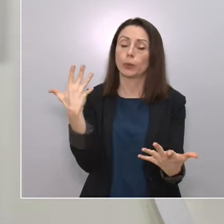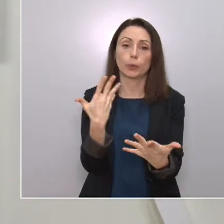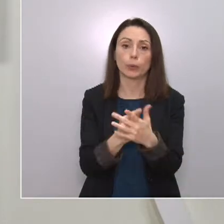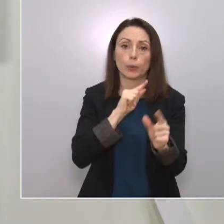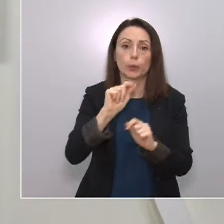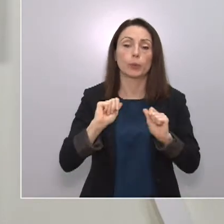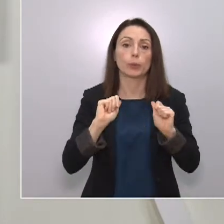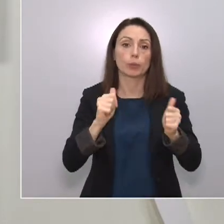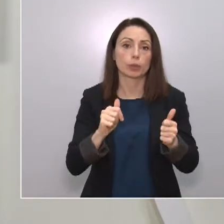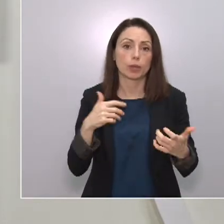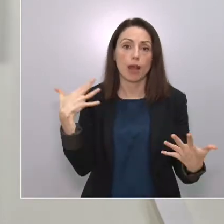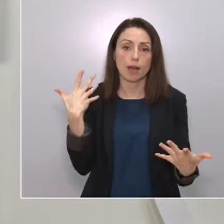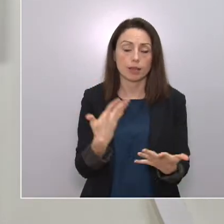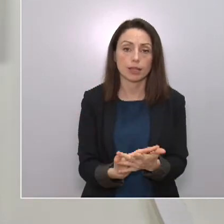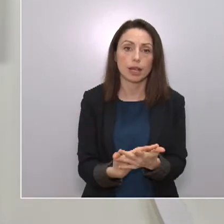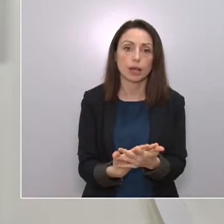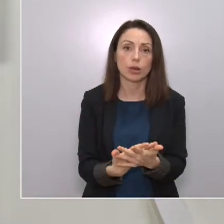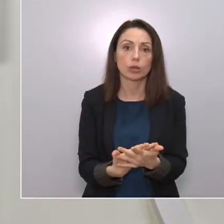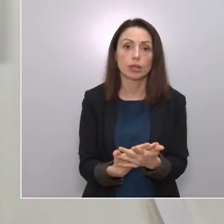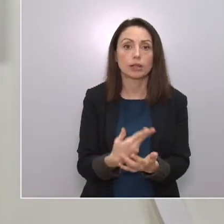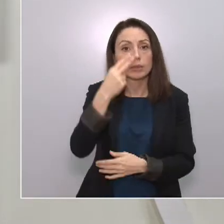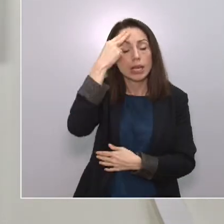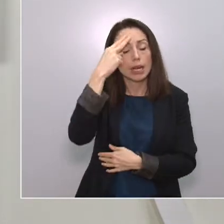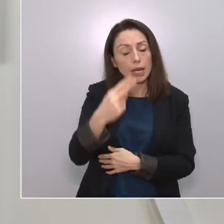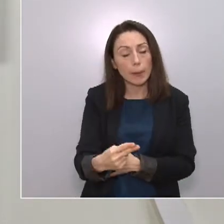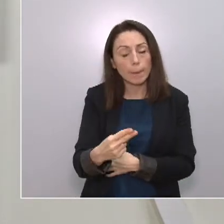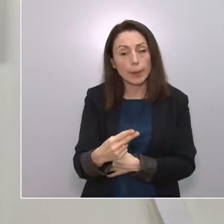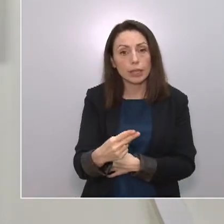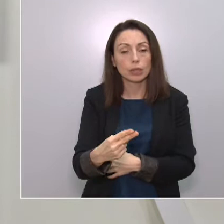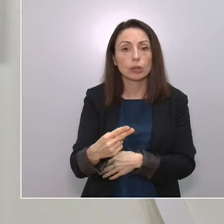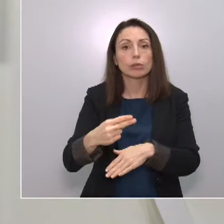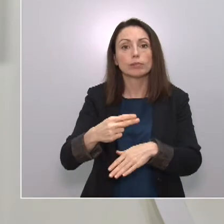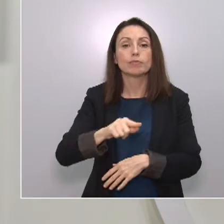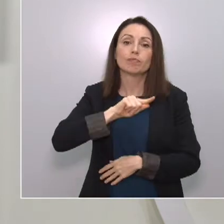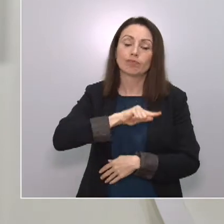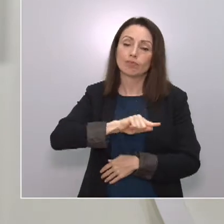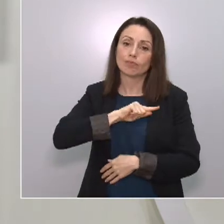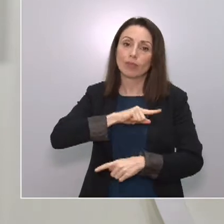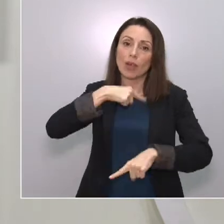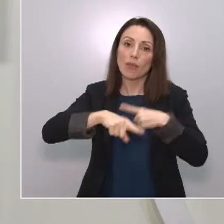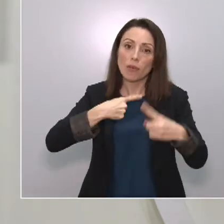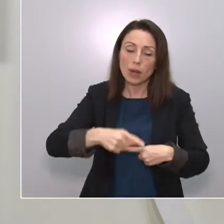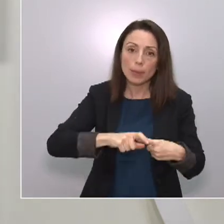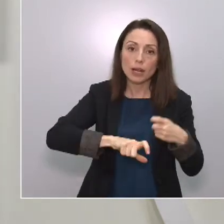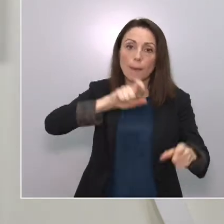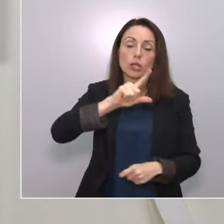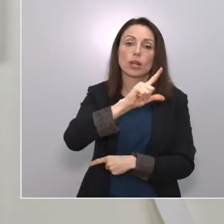pandemia. Vaya de nuevo todo mi respeto y consuelo a las familias de esas 144